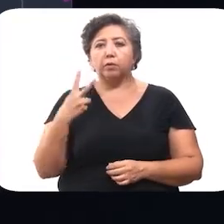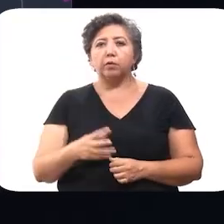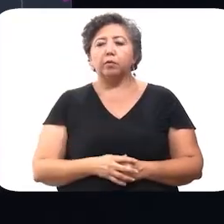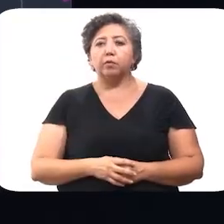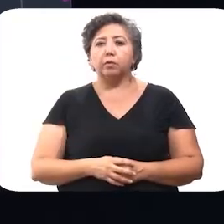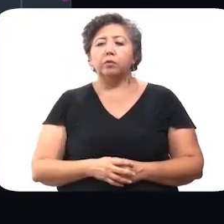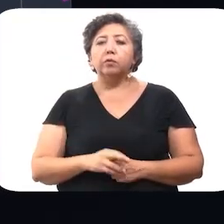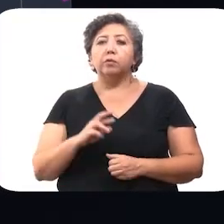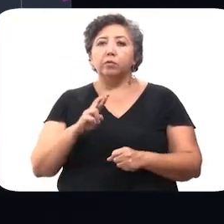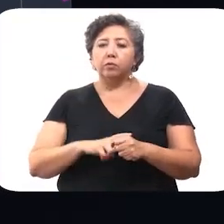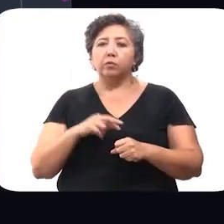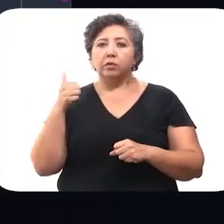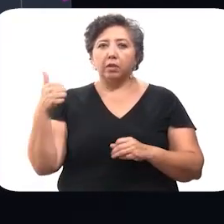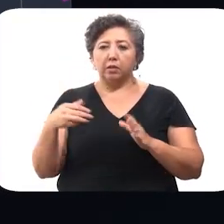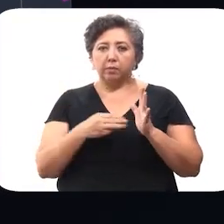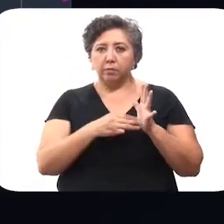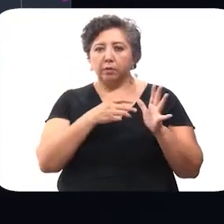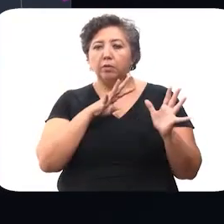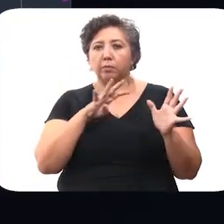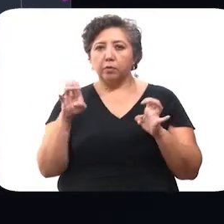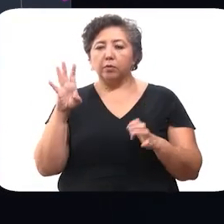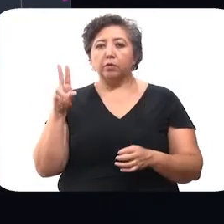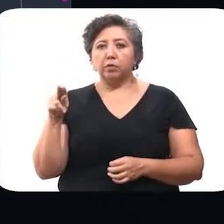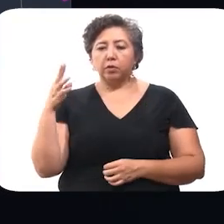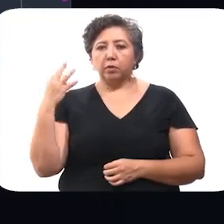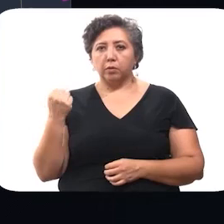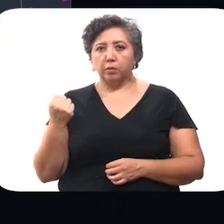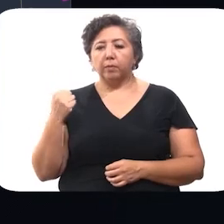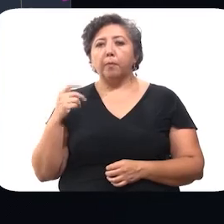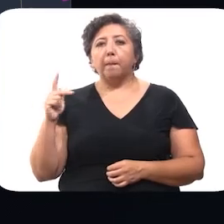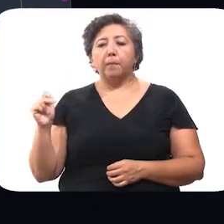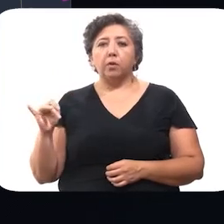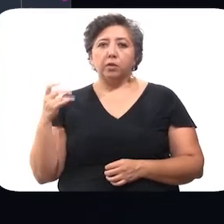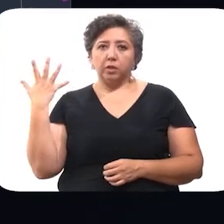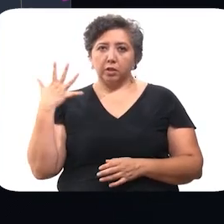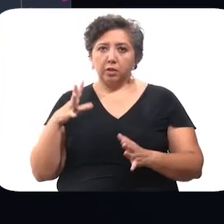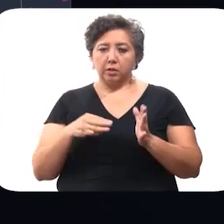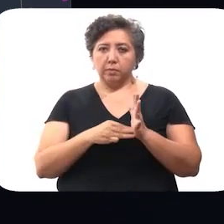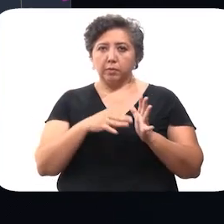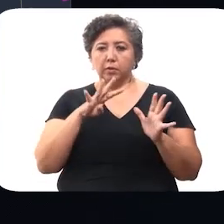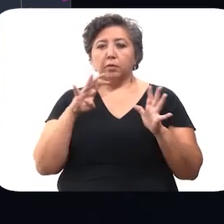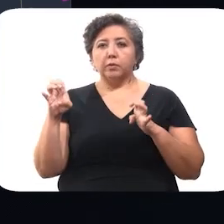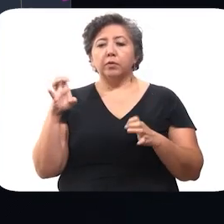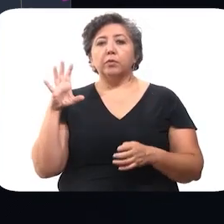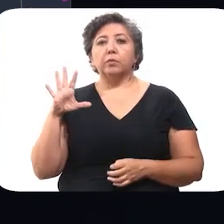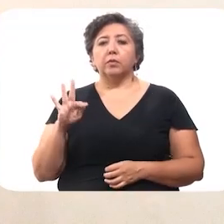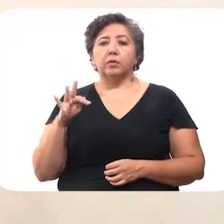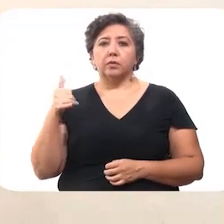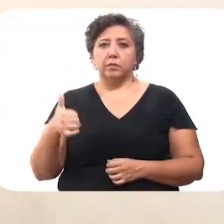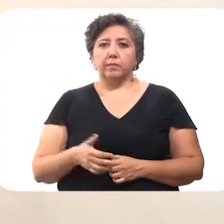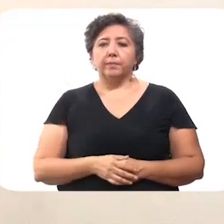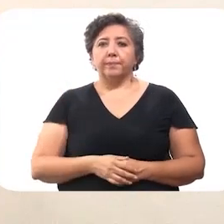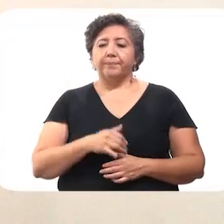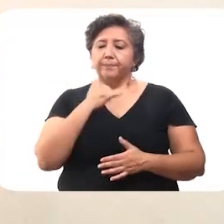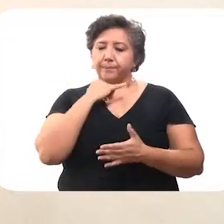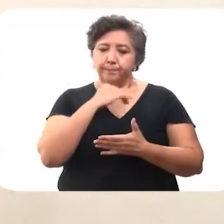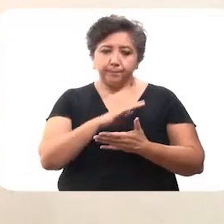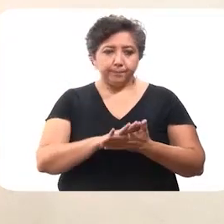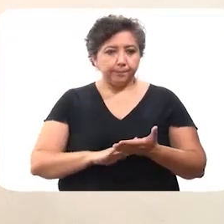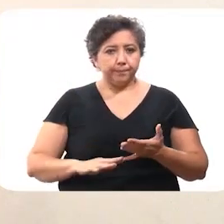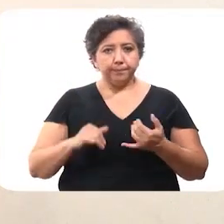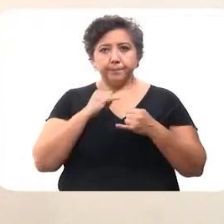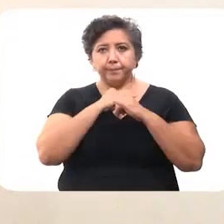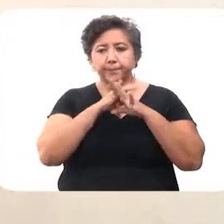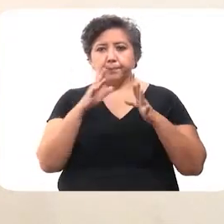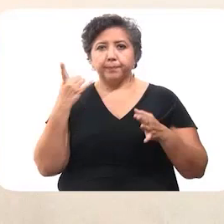4.352, en la zona sur 6.989 y en la zona poniente 10.946. Lamentablemente